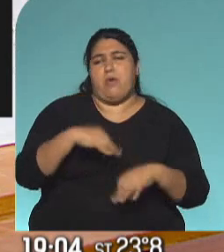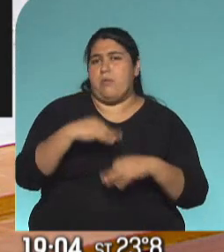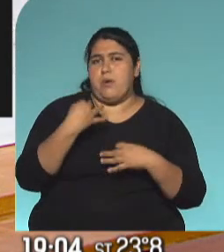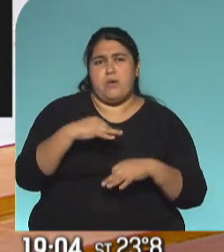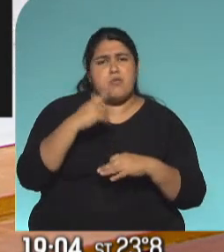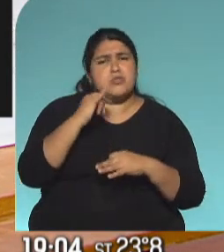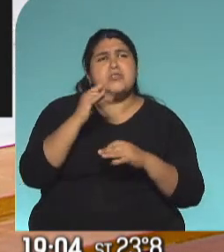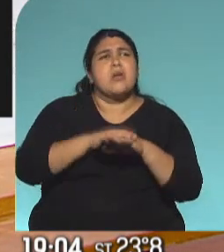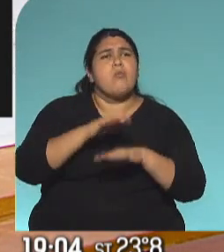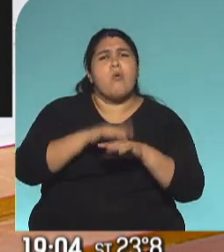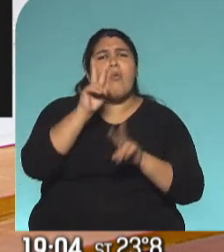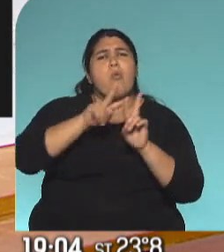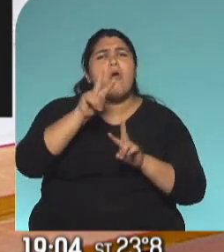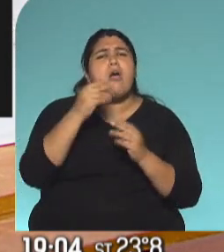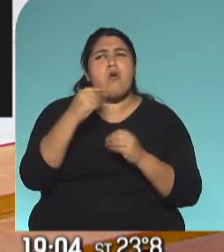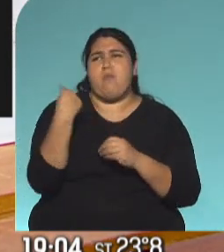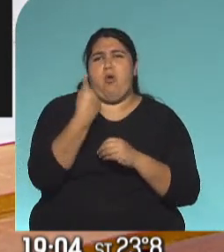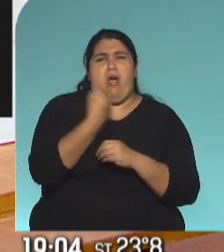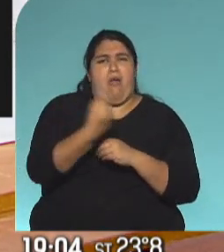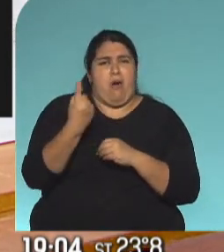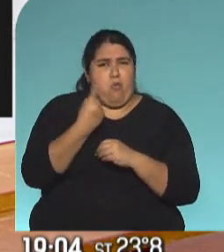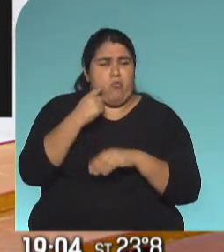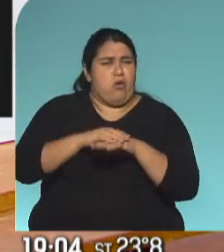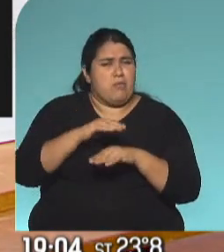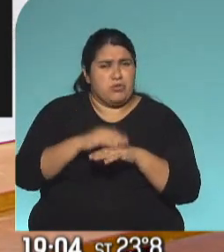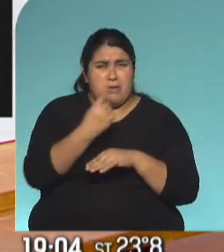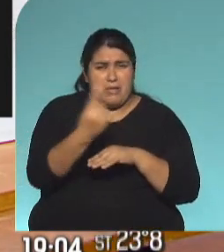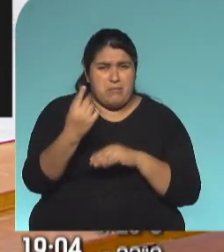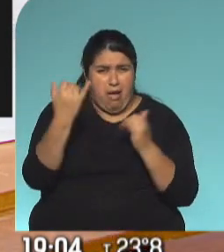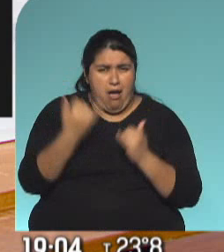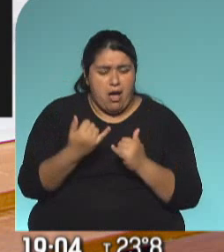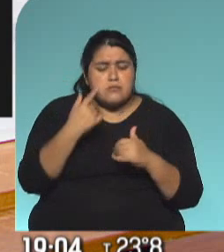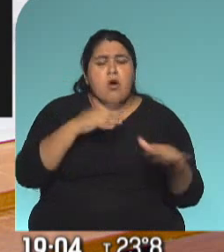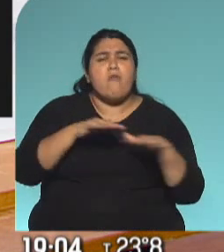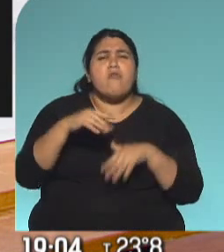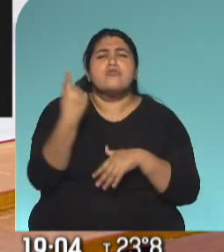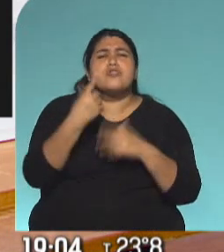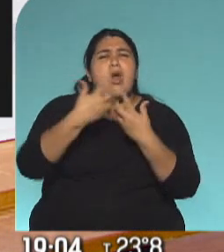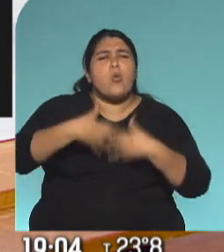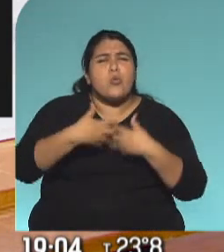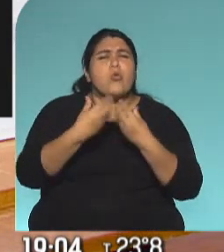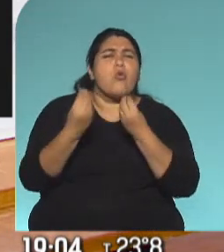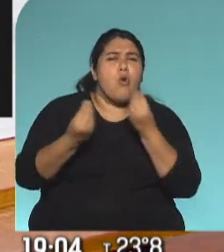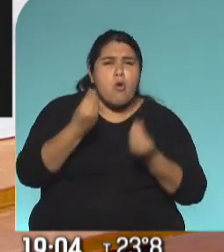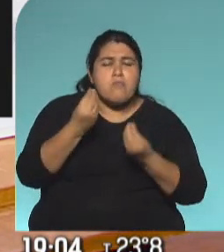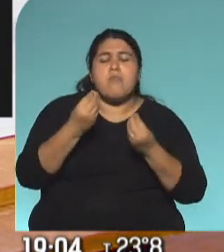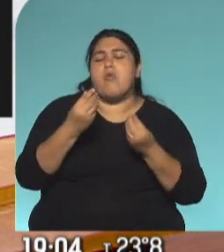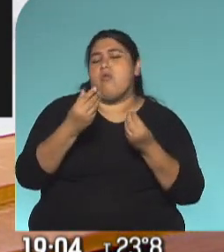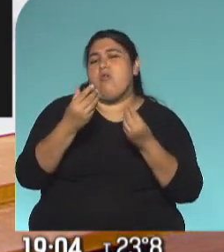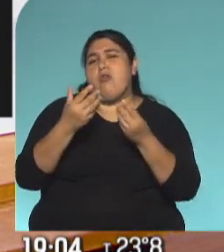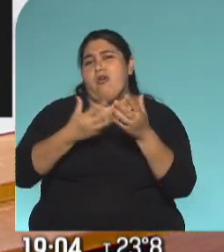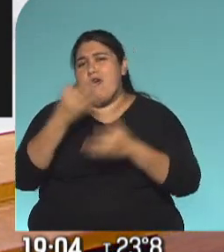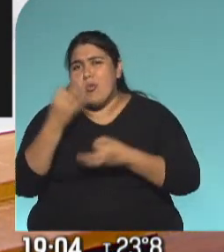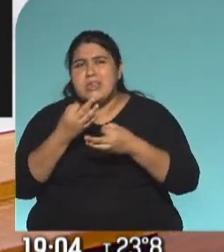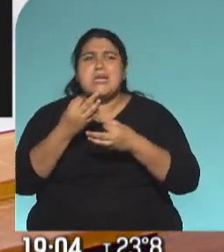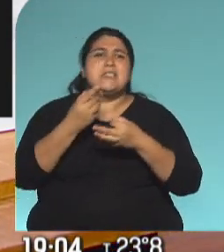cuáles son las responsabilidades de cada uno de nosotros. Todos tenemos responsabilidades. ¿Cómo está funcionando la justicia? ¿Cómo funcionan las comisarías,